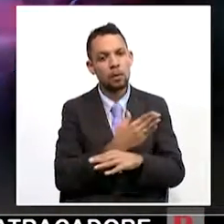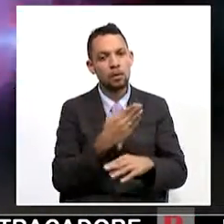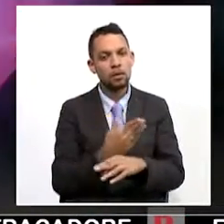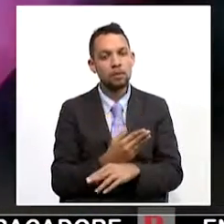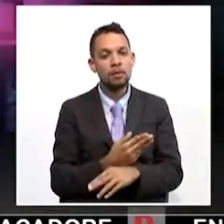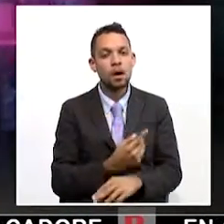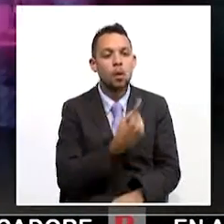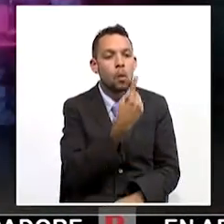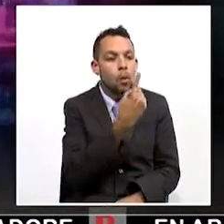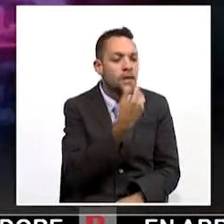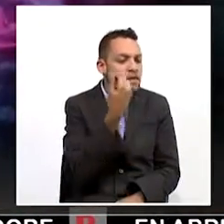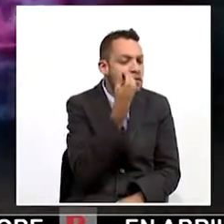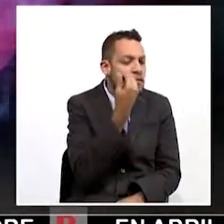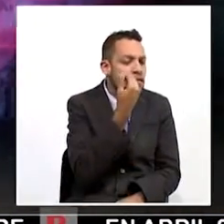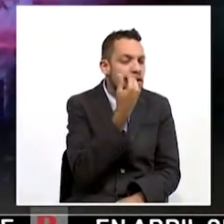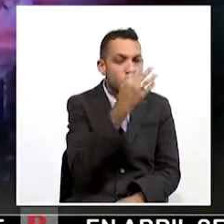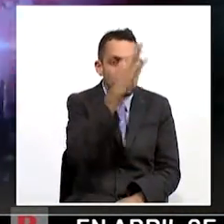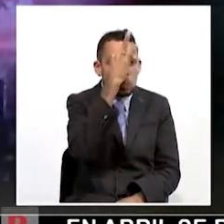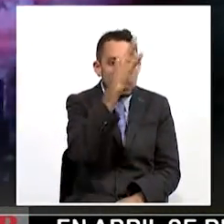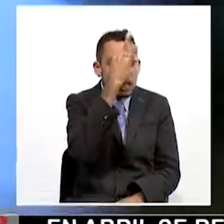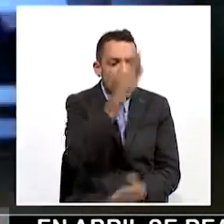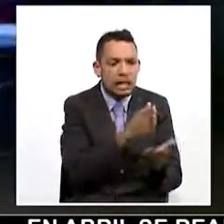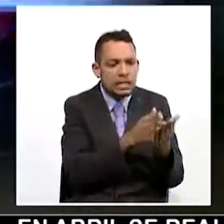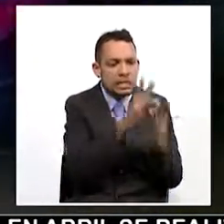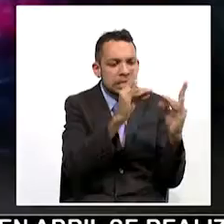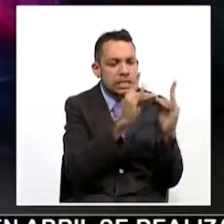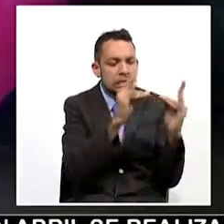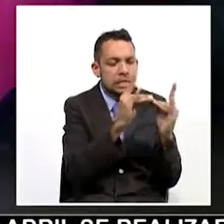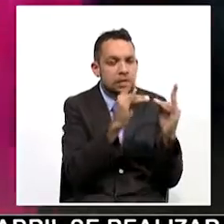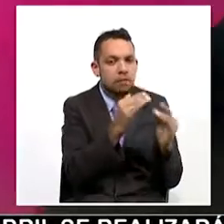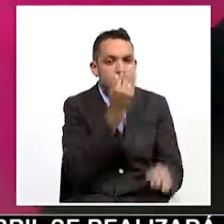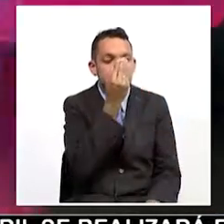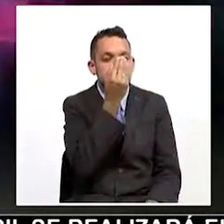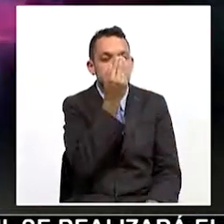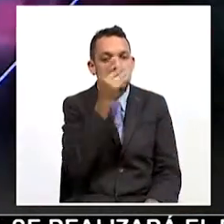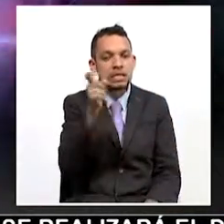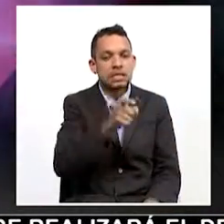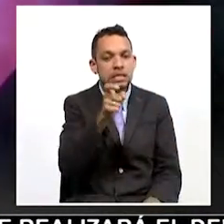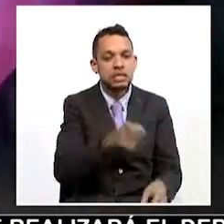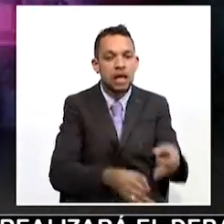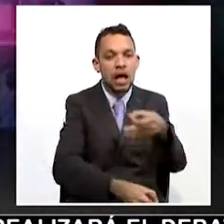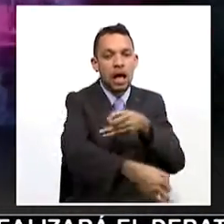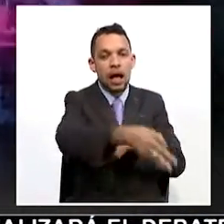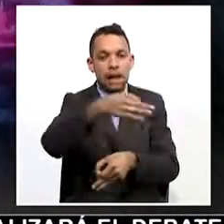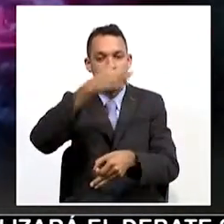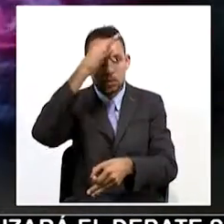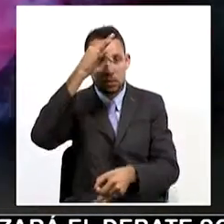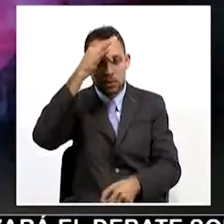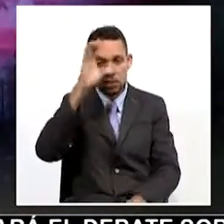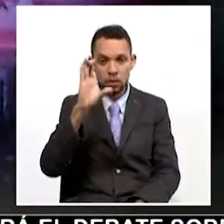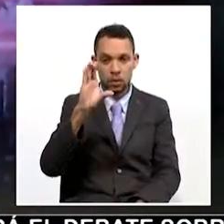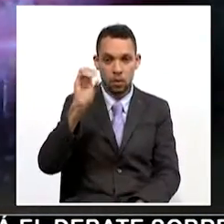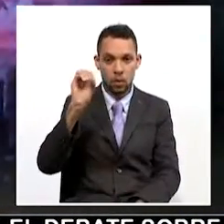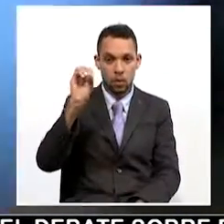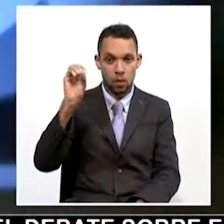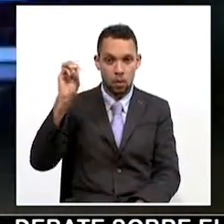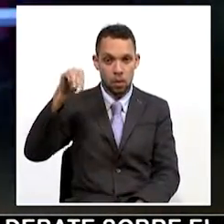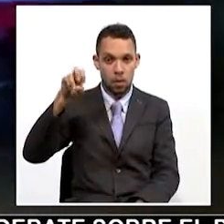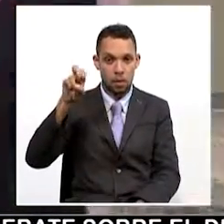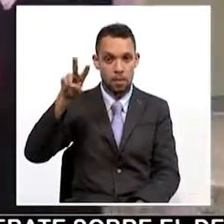núcleo familiar hospitalizada y requiere con urgencia su remisión a otro centro asistencial. Comeva aún no autoriza.